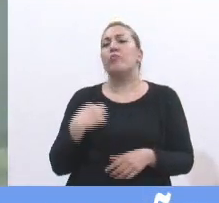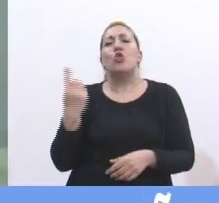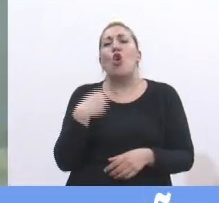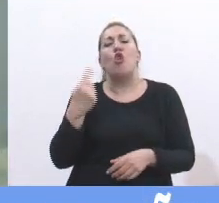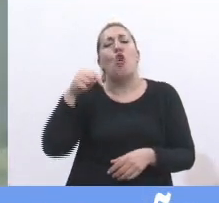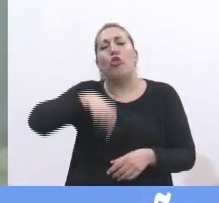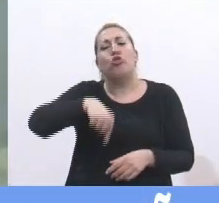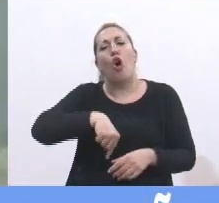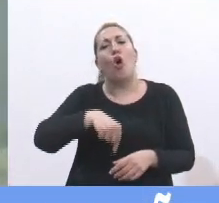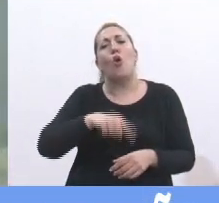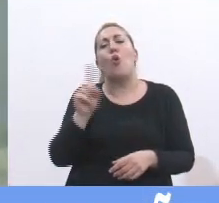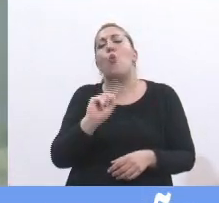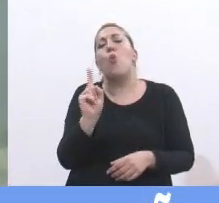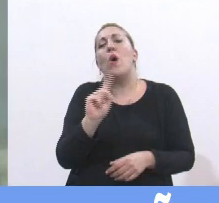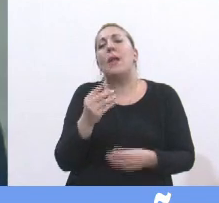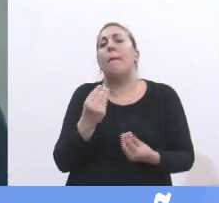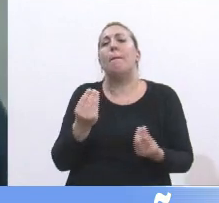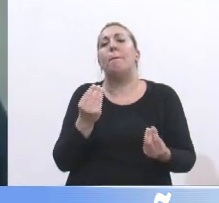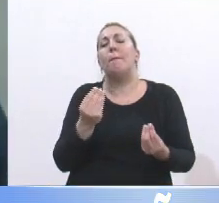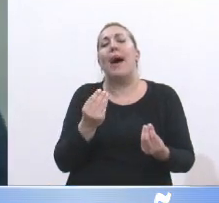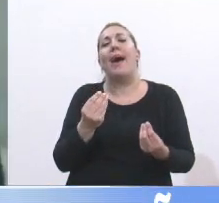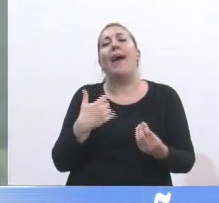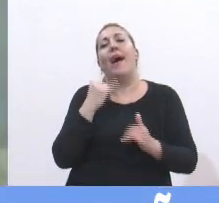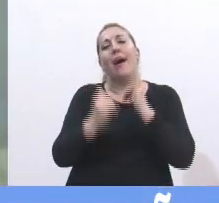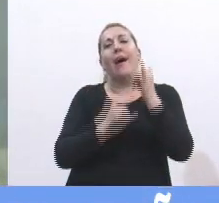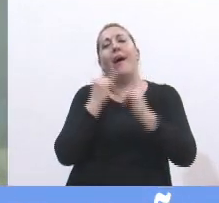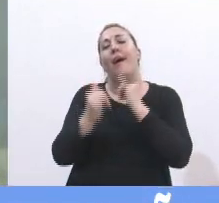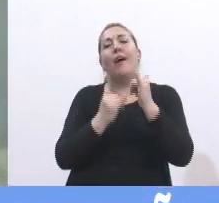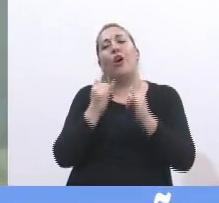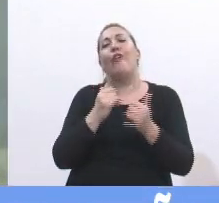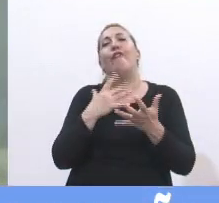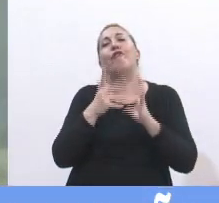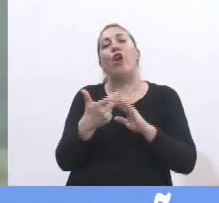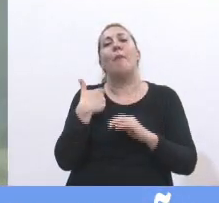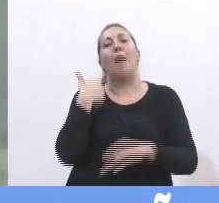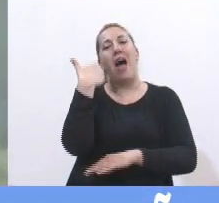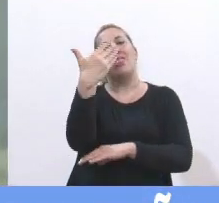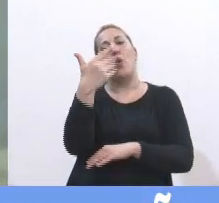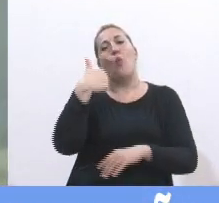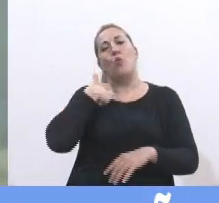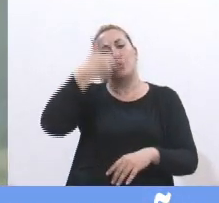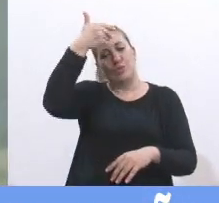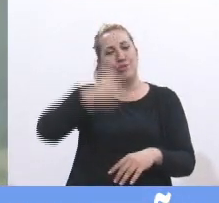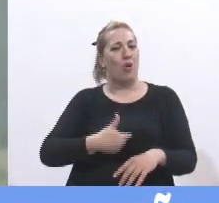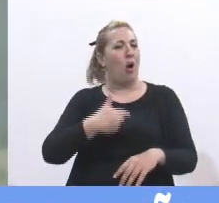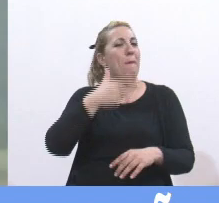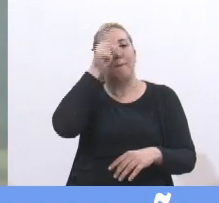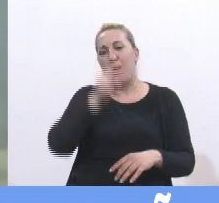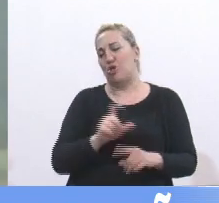no hemos venido hoy a hacer una retórica de discursos personalistas. Hoy estamos defendiendo